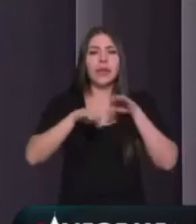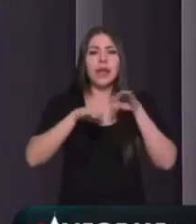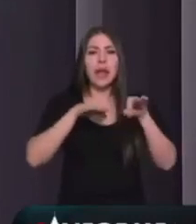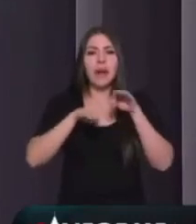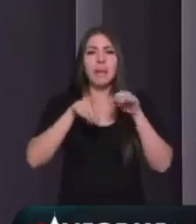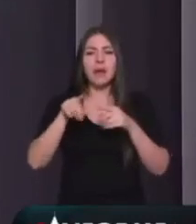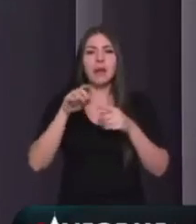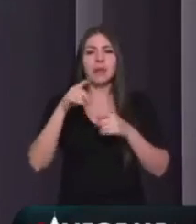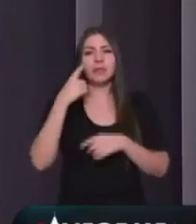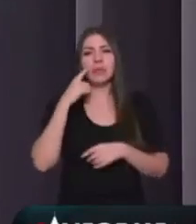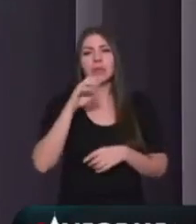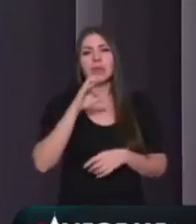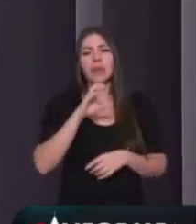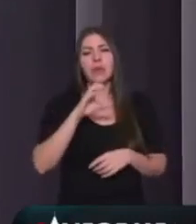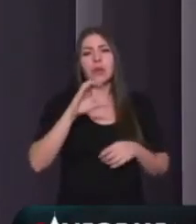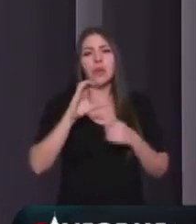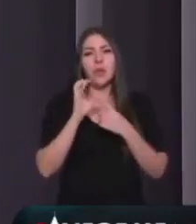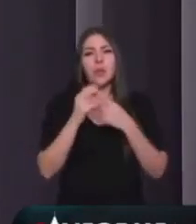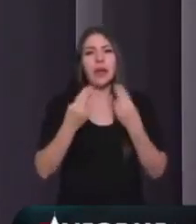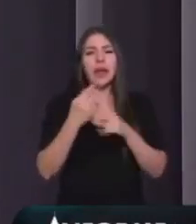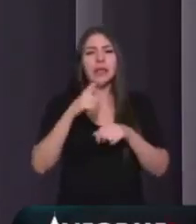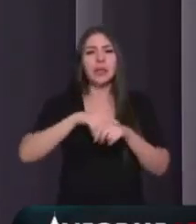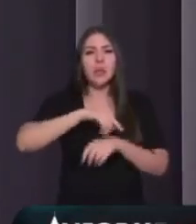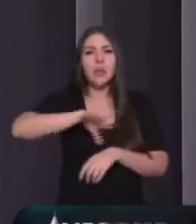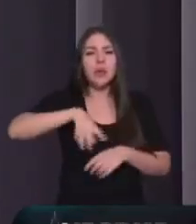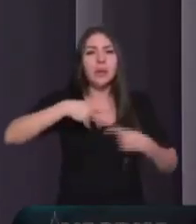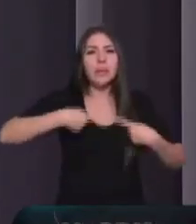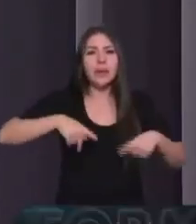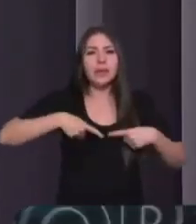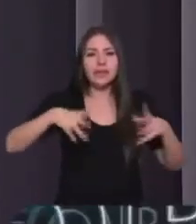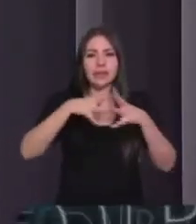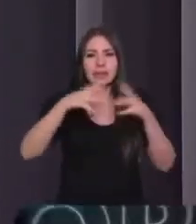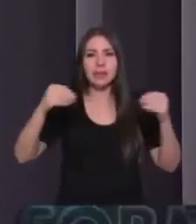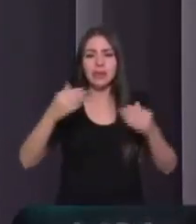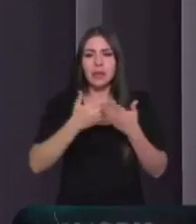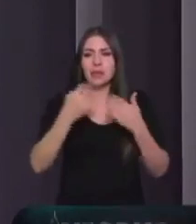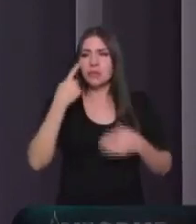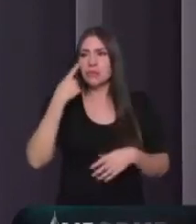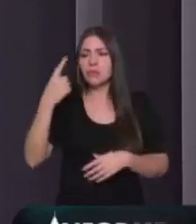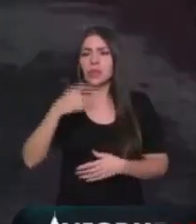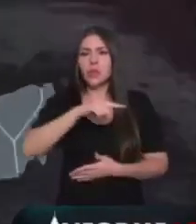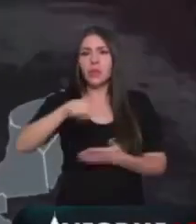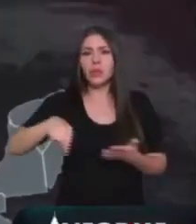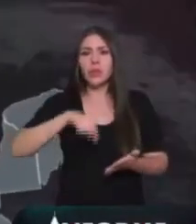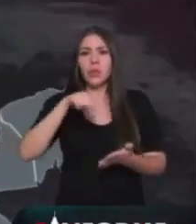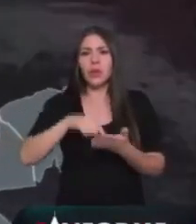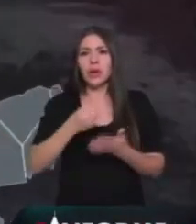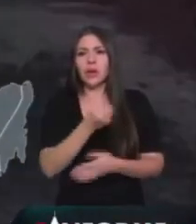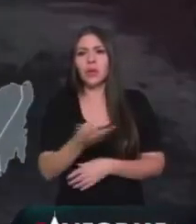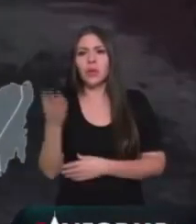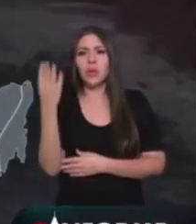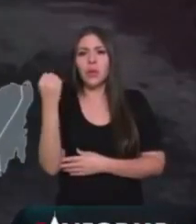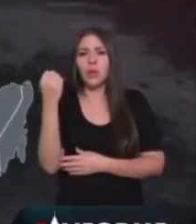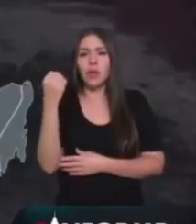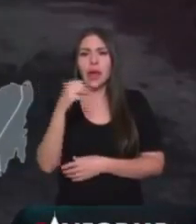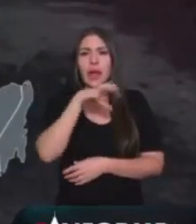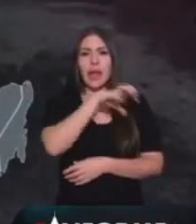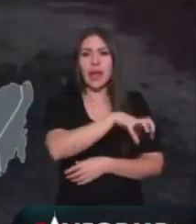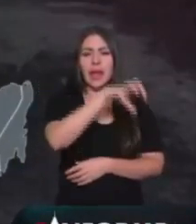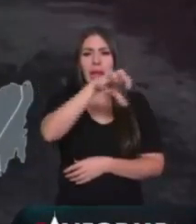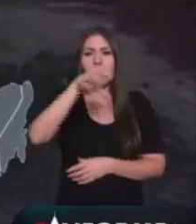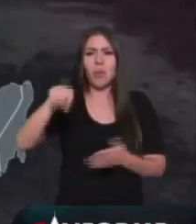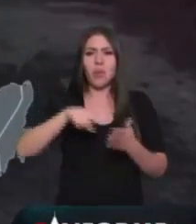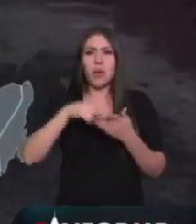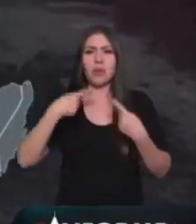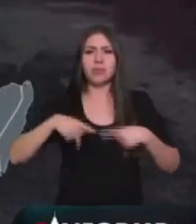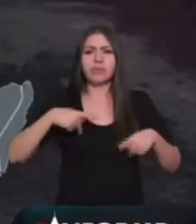Está identificado al menos 9 sitios de exterminio utilizados entre 2009 y 2013, principalmente en zonas de influencia